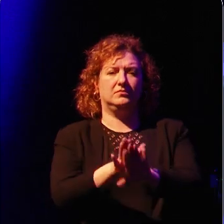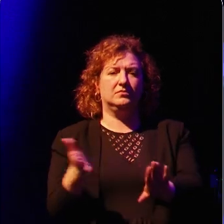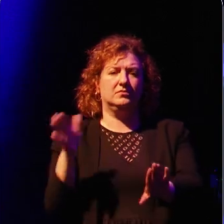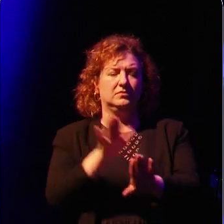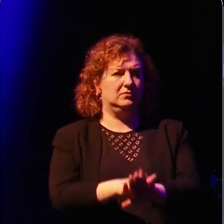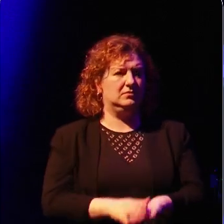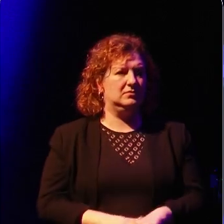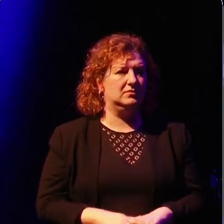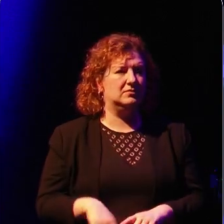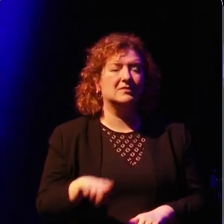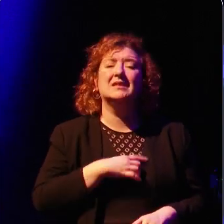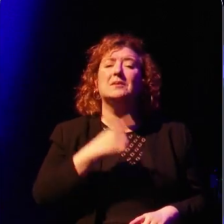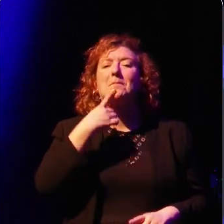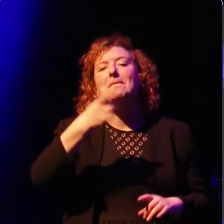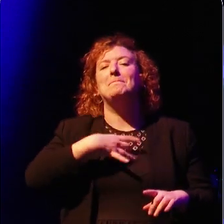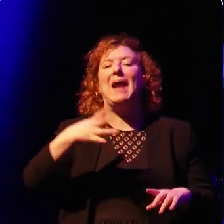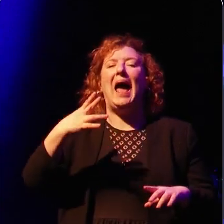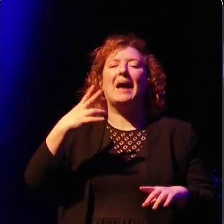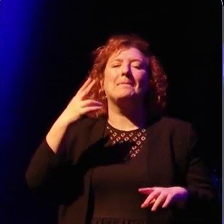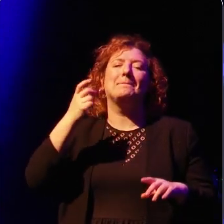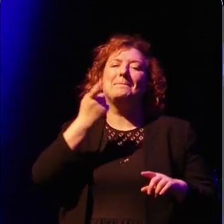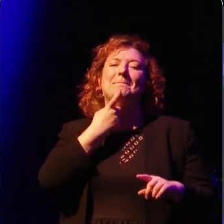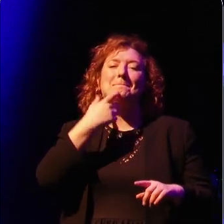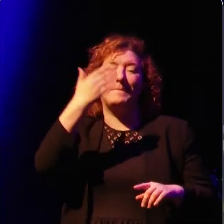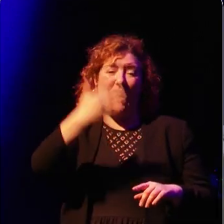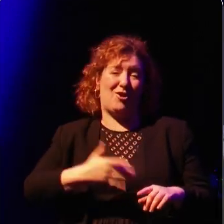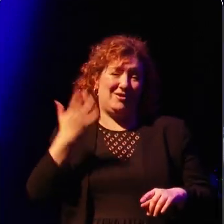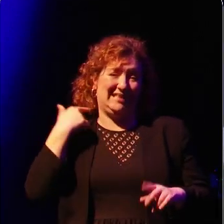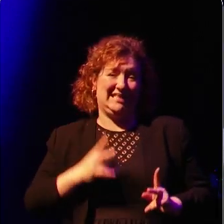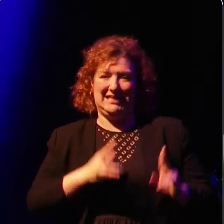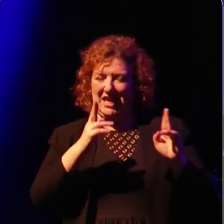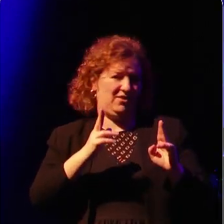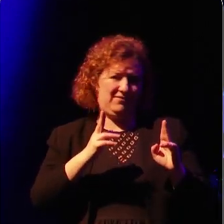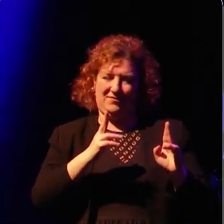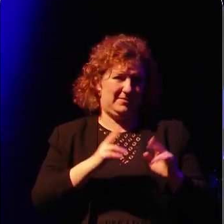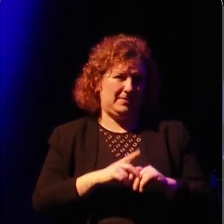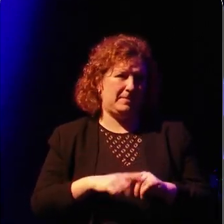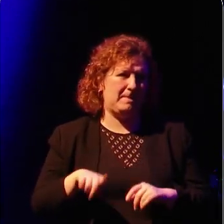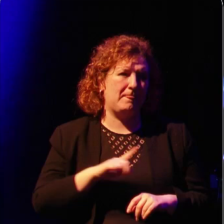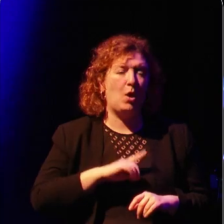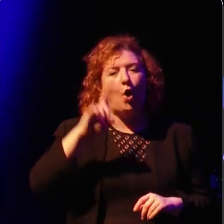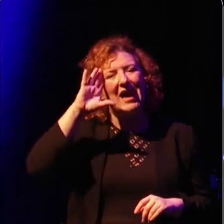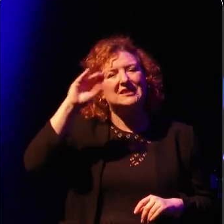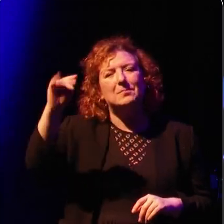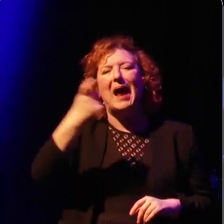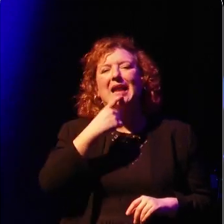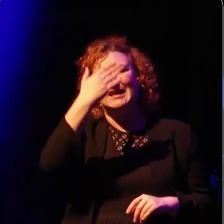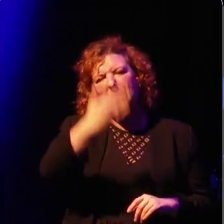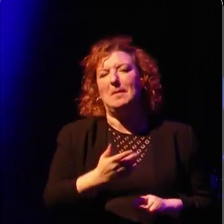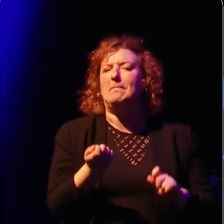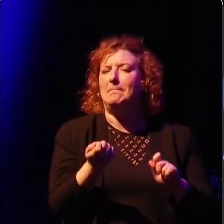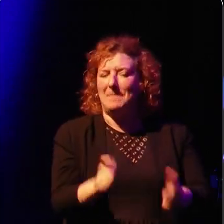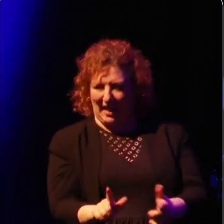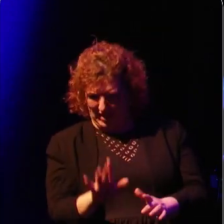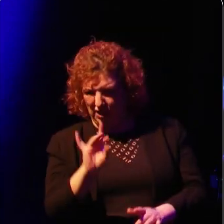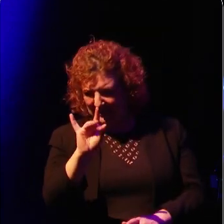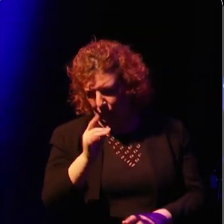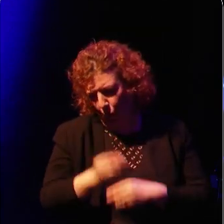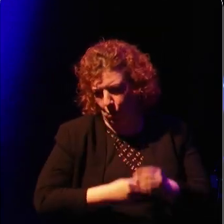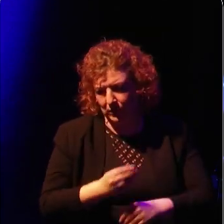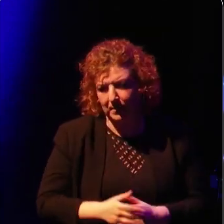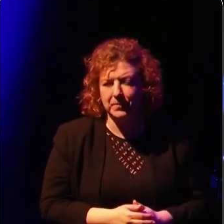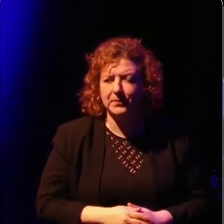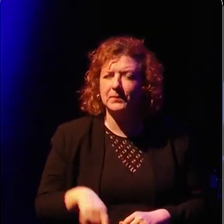smart mirror. No, es esto. ¿Ok? Bien, bueno, un smart mirror funciona muy parecido. ¿Pero podría